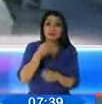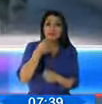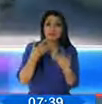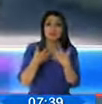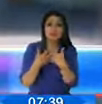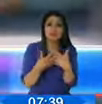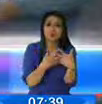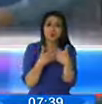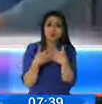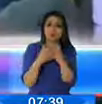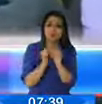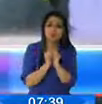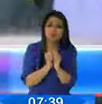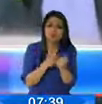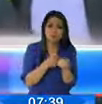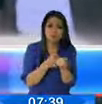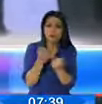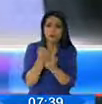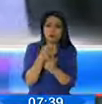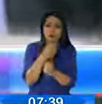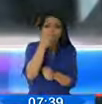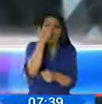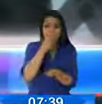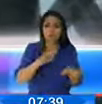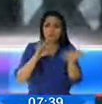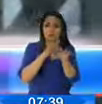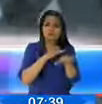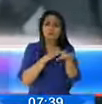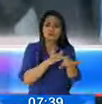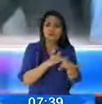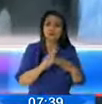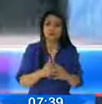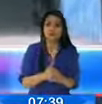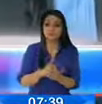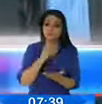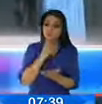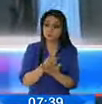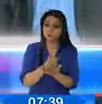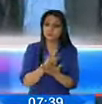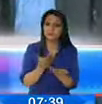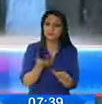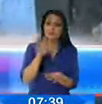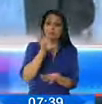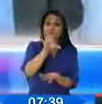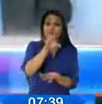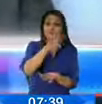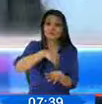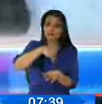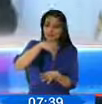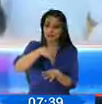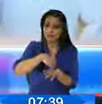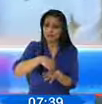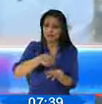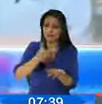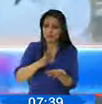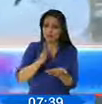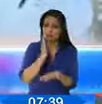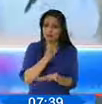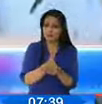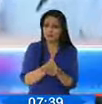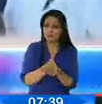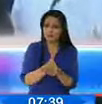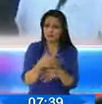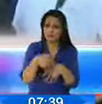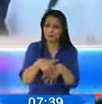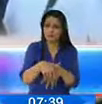Estamos consolidados y creemos que es importante el respaldo que podemos brindar. Cabe señalar que en la provincia de Manabí sí se dio esta suspensión y en